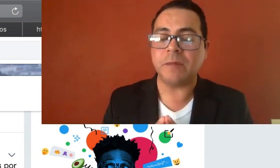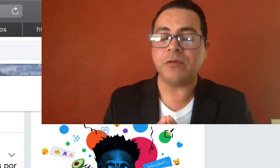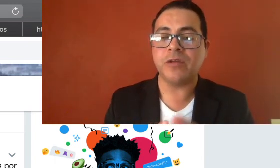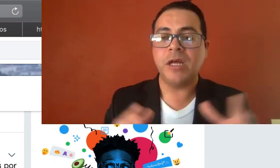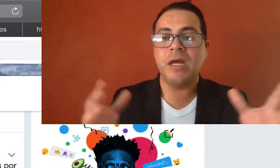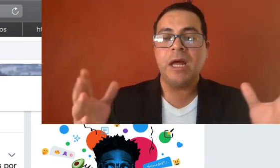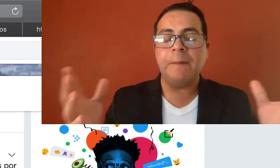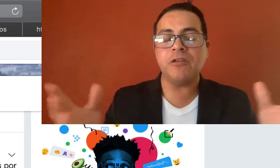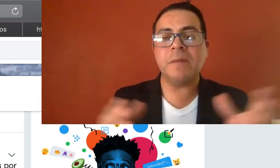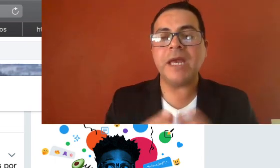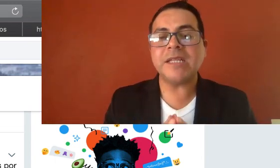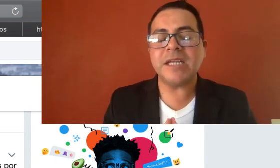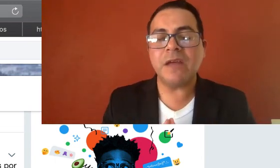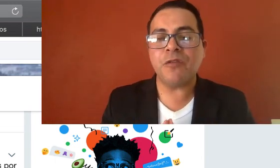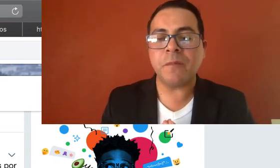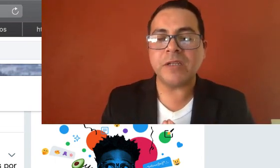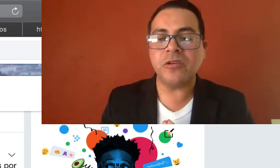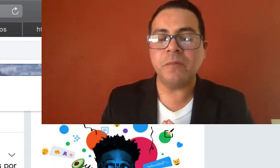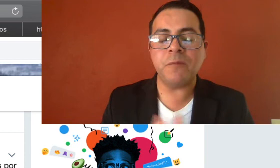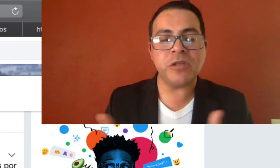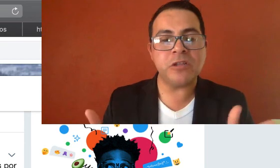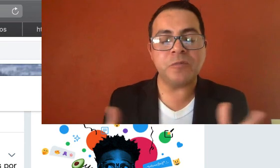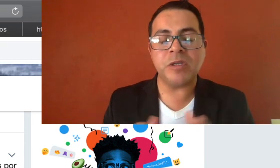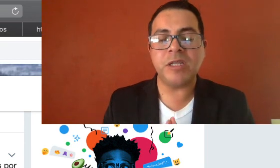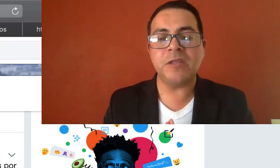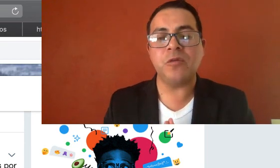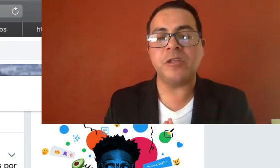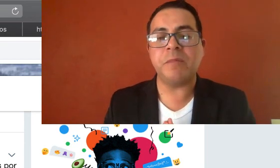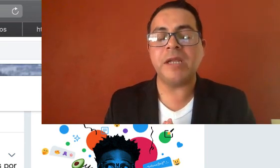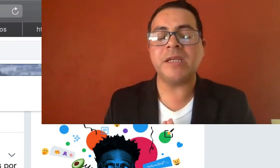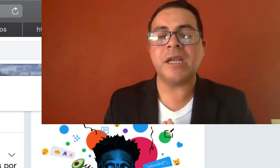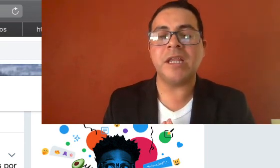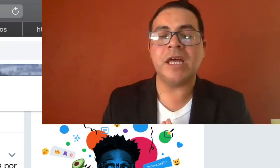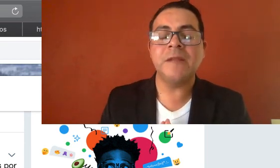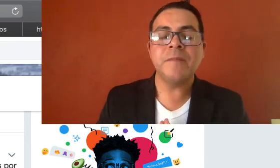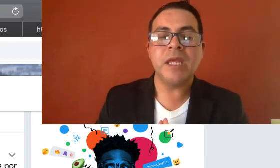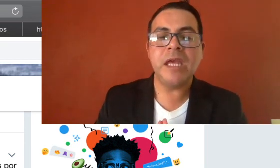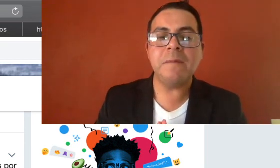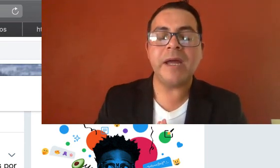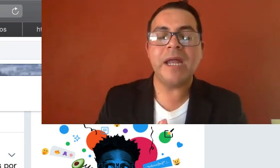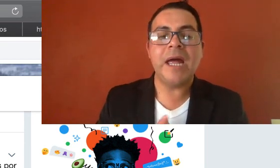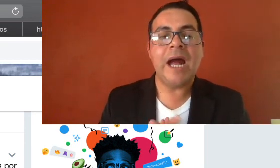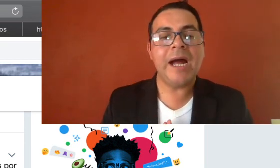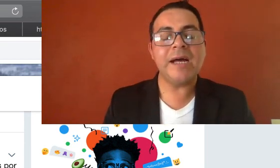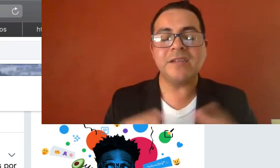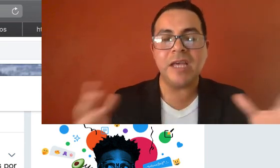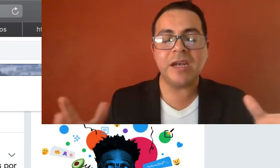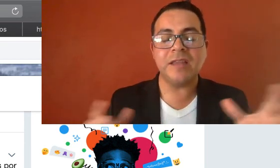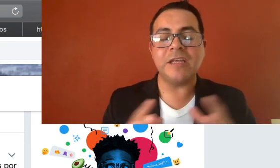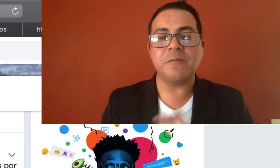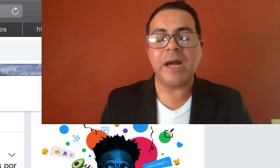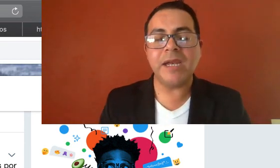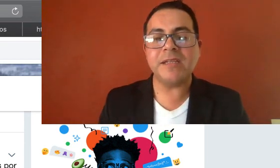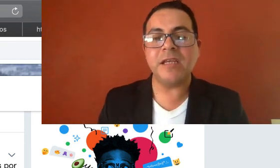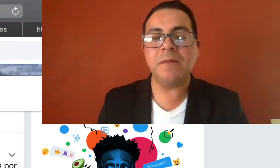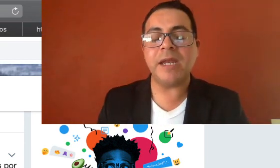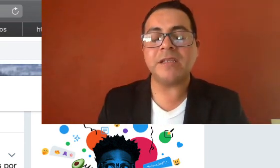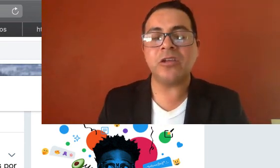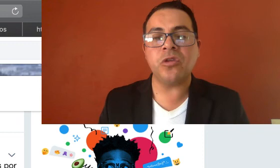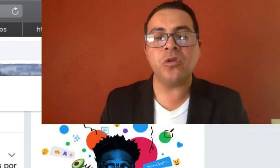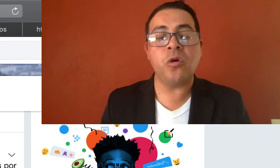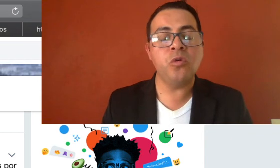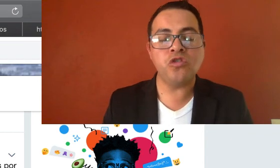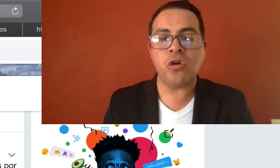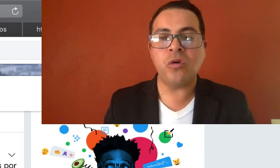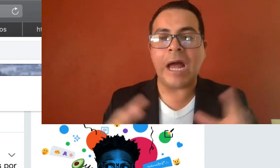municipios. Amigos, amigas, es la información. Vemos que estos presidentes municipales en realidad iban a hacer desmanes, iban a